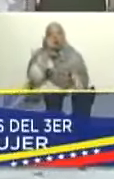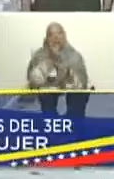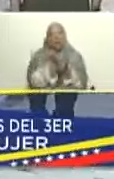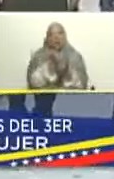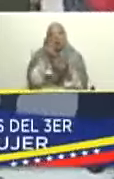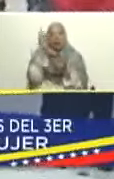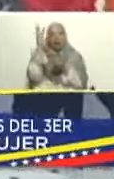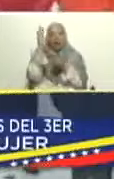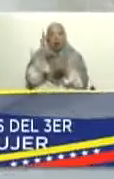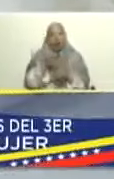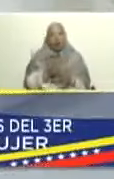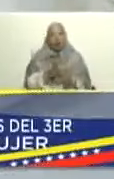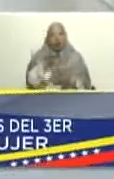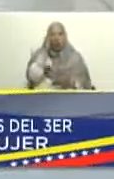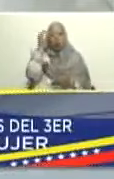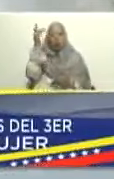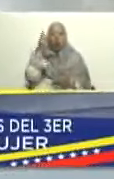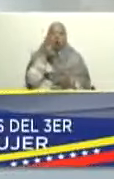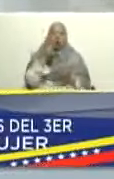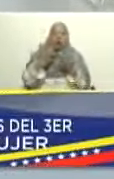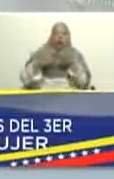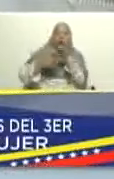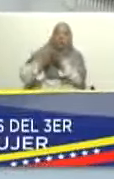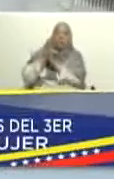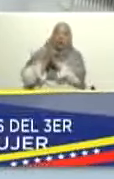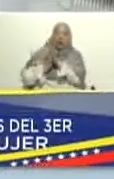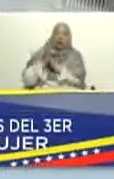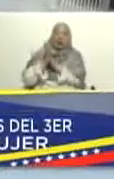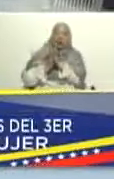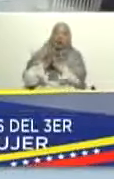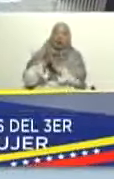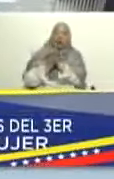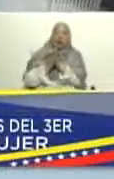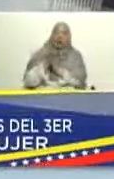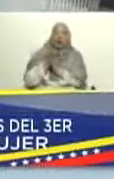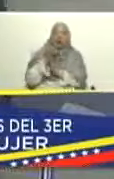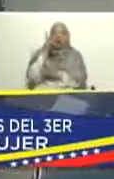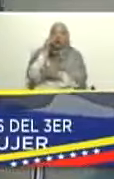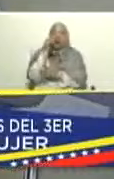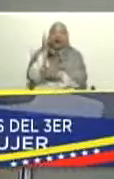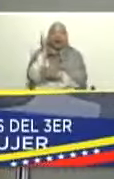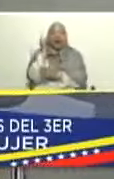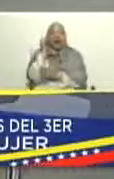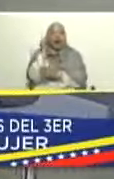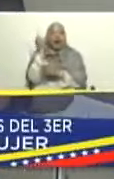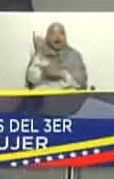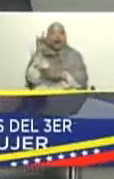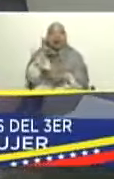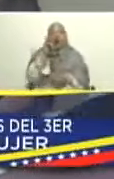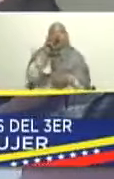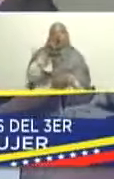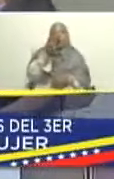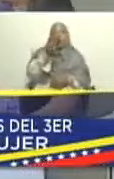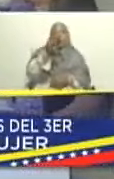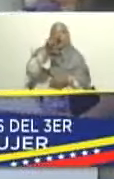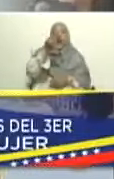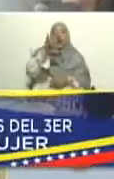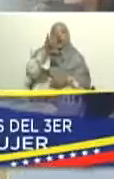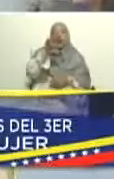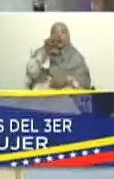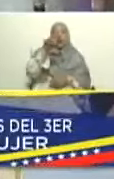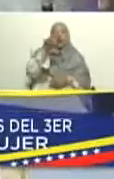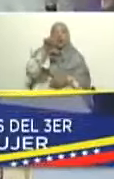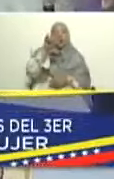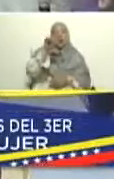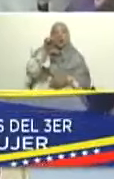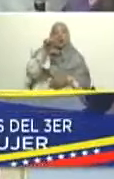Bueno, vamos por aquí entonces con este emprendimiento de Juliana, Juliana Ramírez. Buenas tardes. La